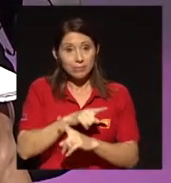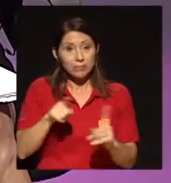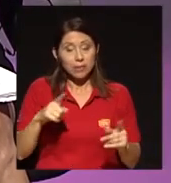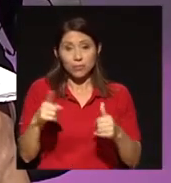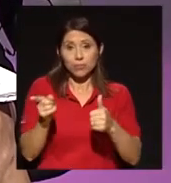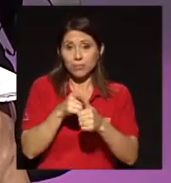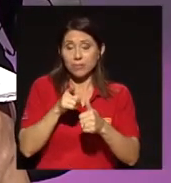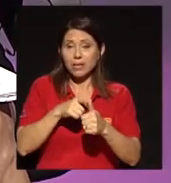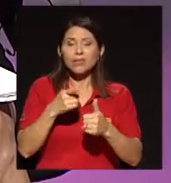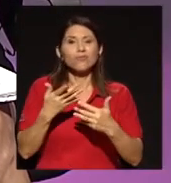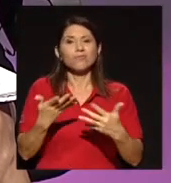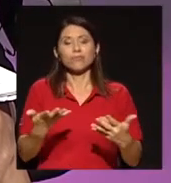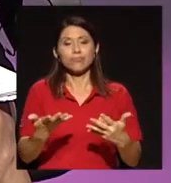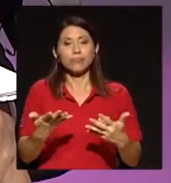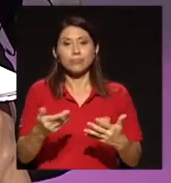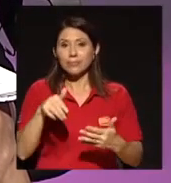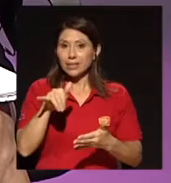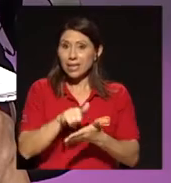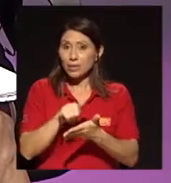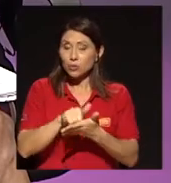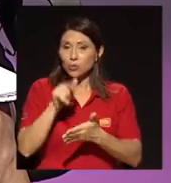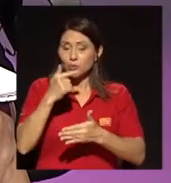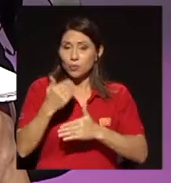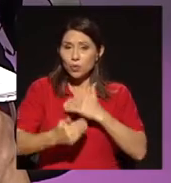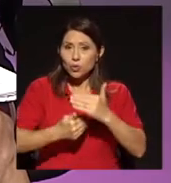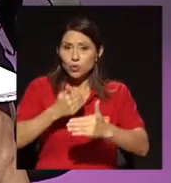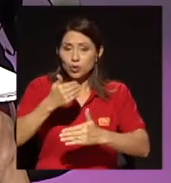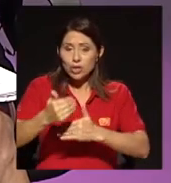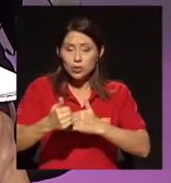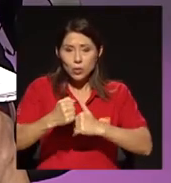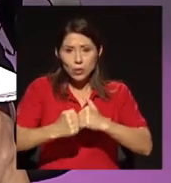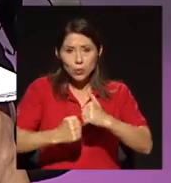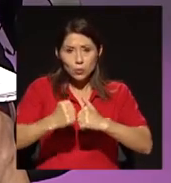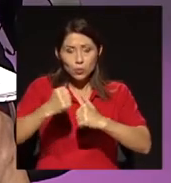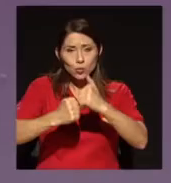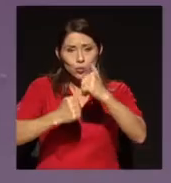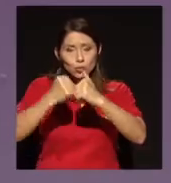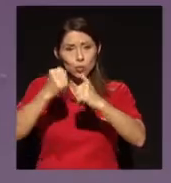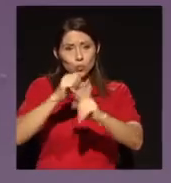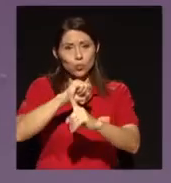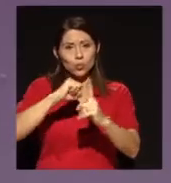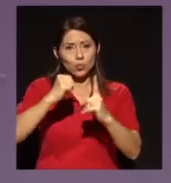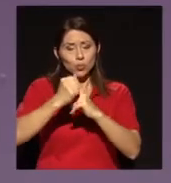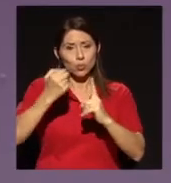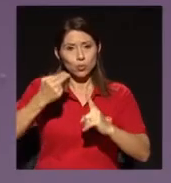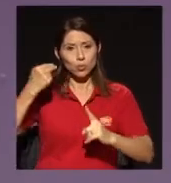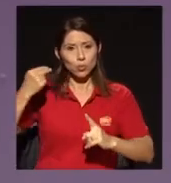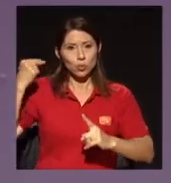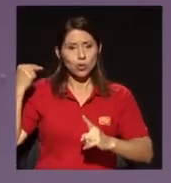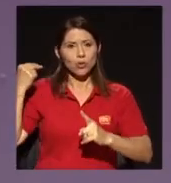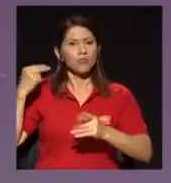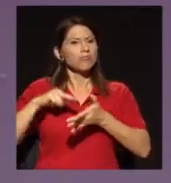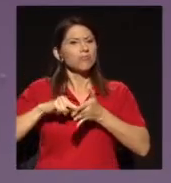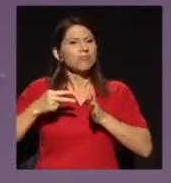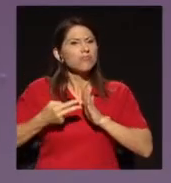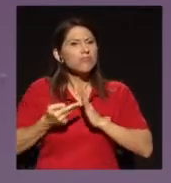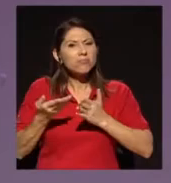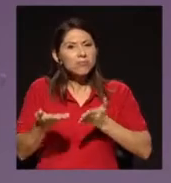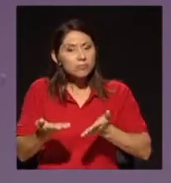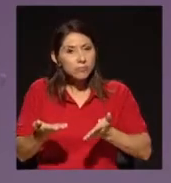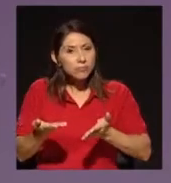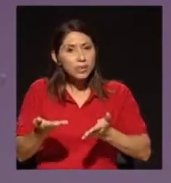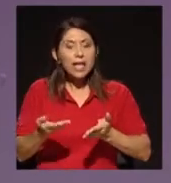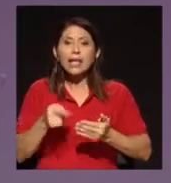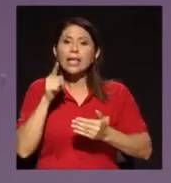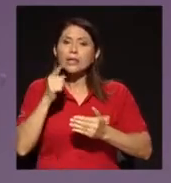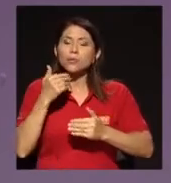primero que hay que decir es que esto es un proceso de construcción de carácter sociohistórico, ¿verdad? Uh-huh. ¿Eso qué significa? De que